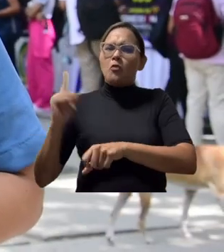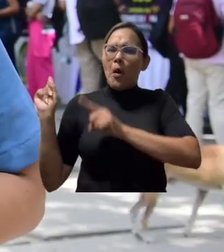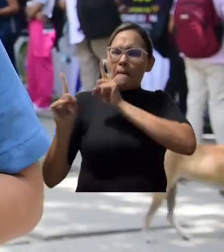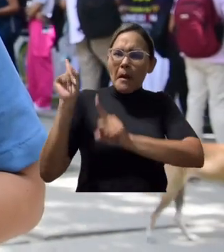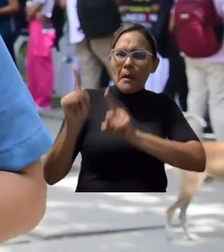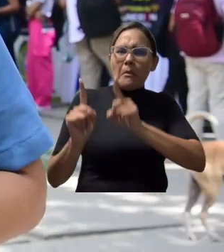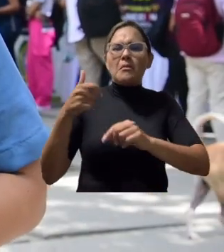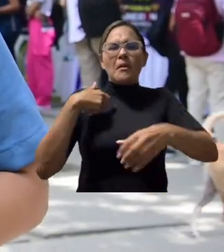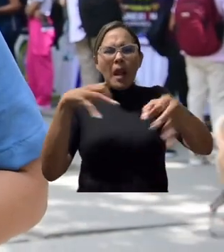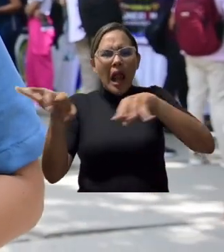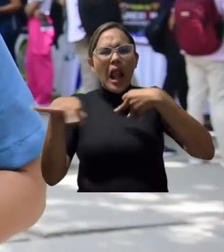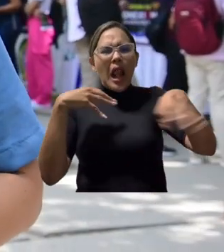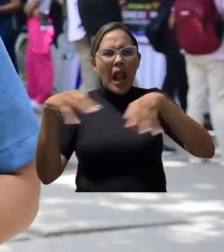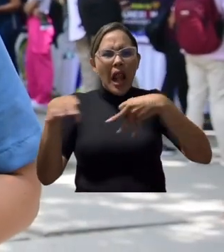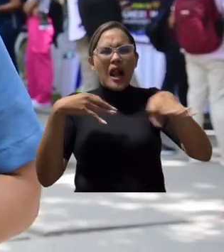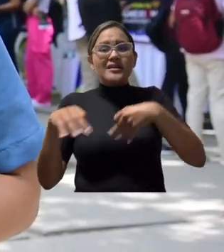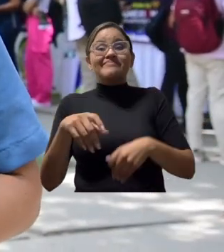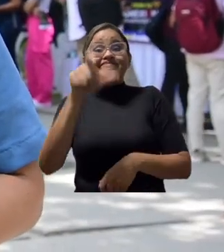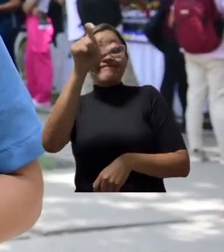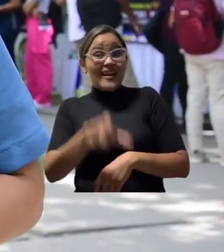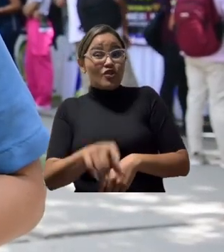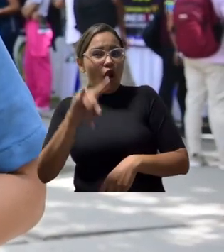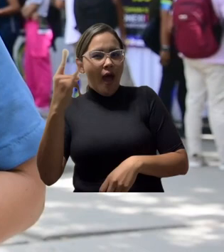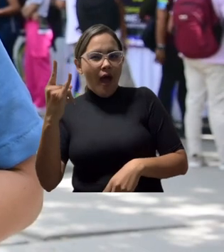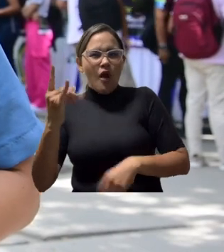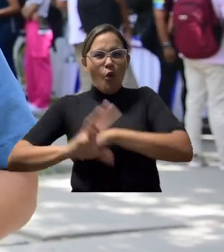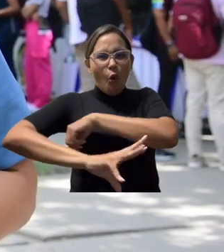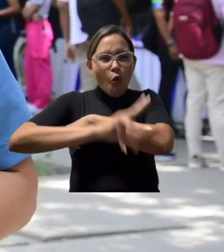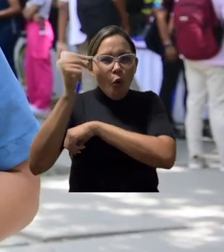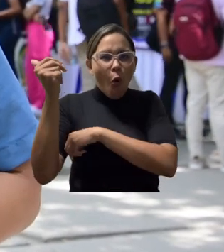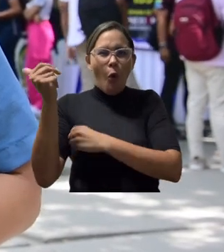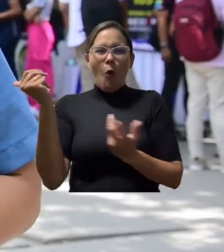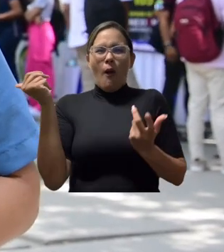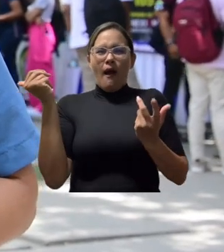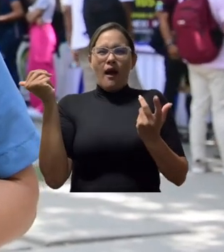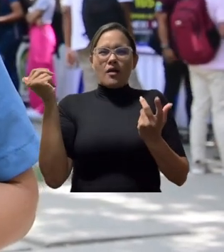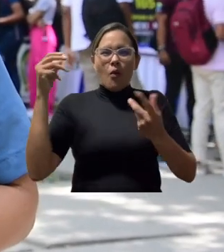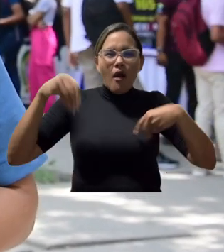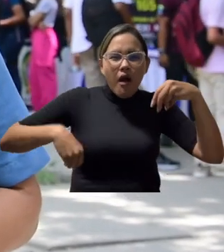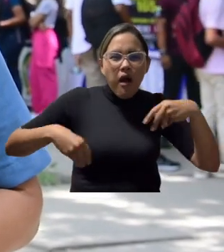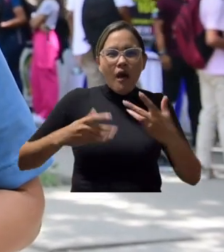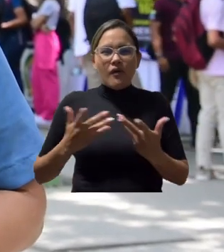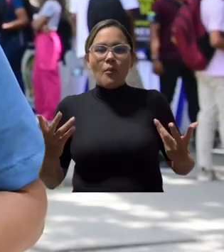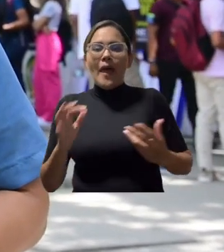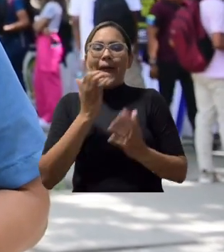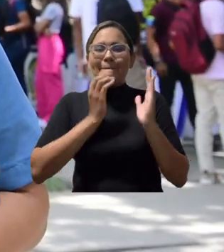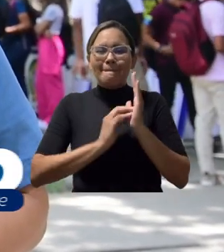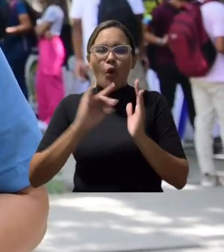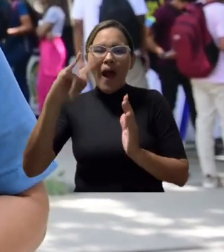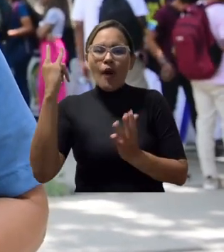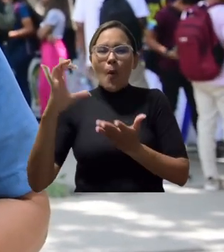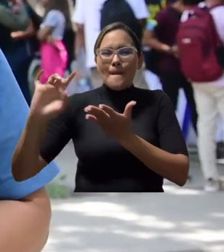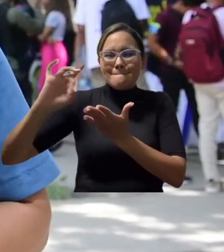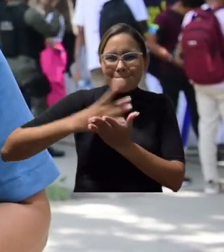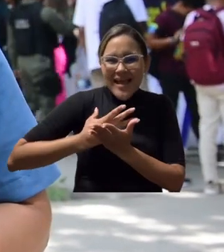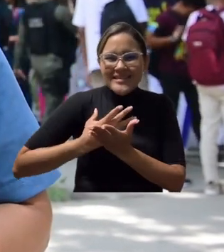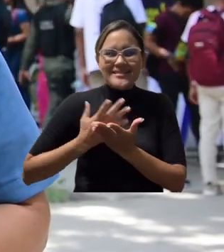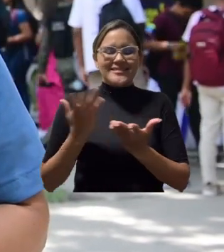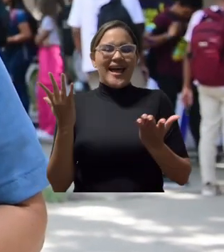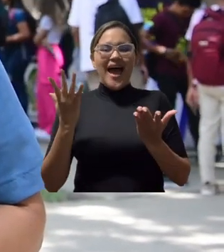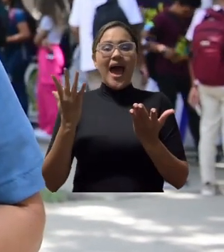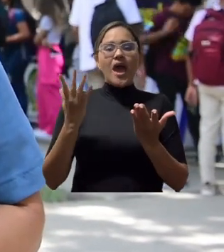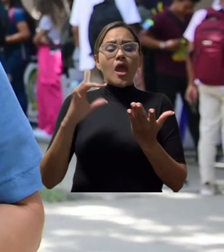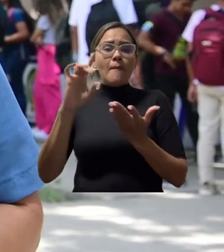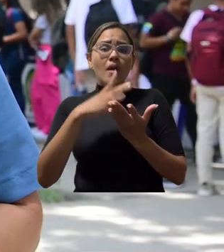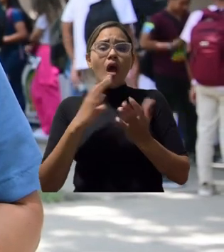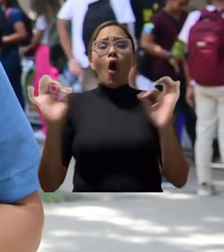estudiantes de qué características tienen estas personas que pueden extorsionar, como por ejemplo mensajes de texto, mensajes de familiares que te puede